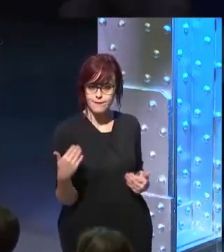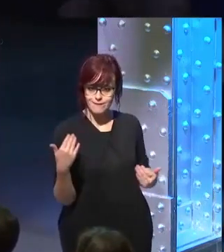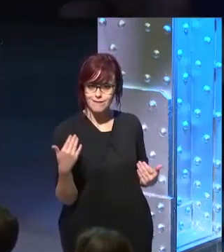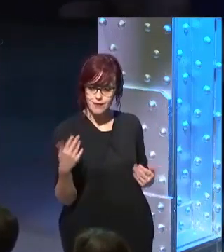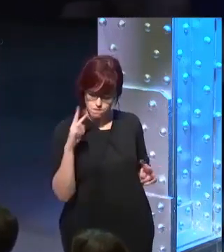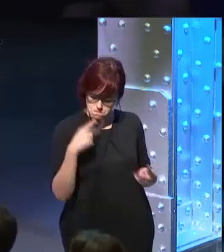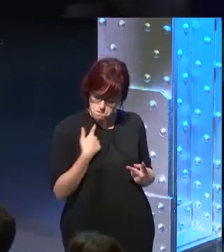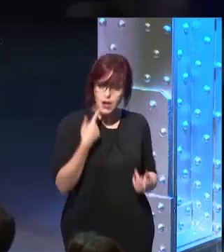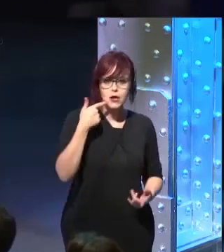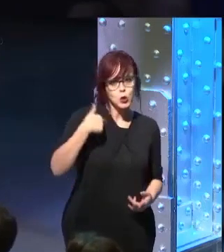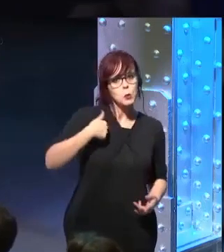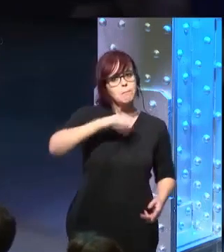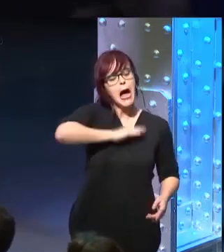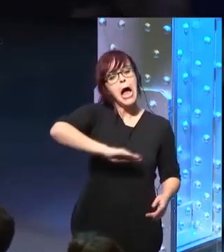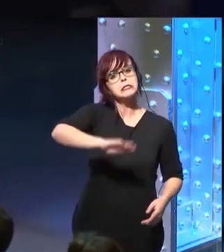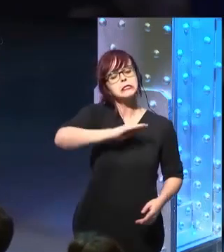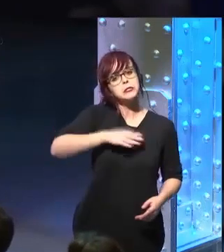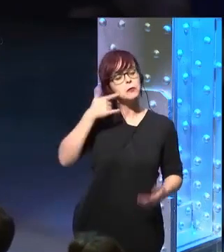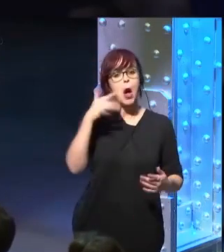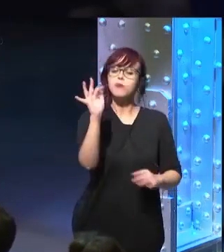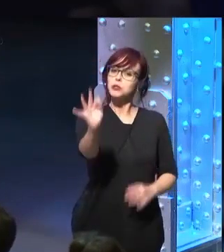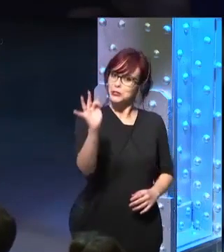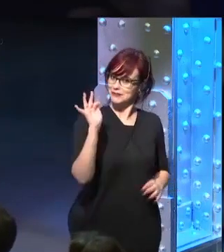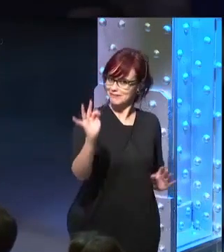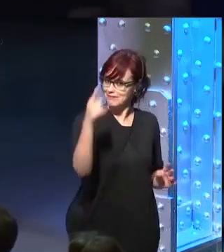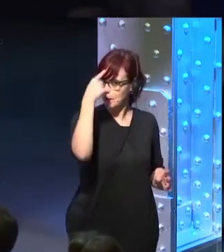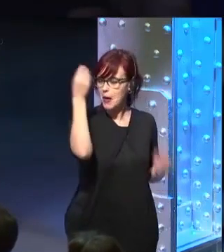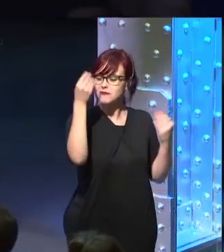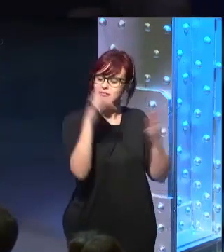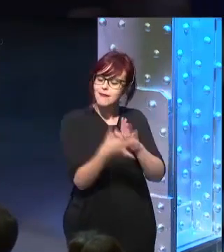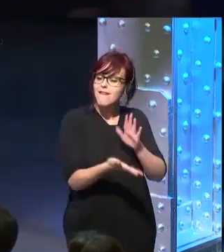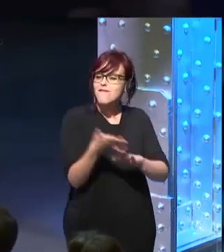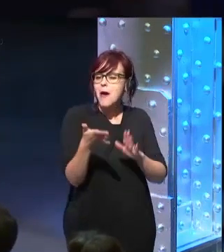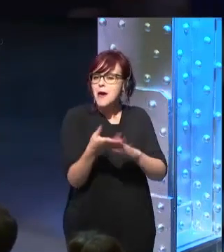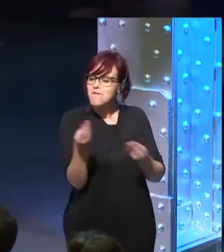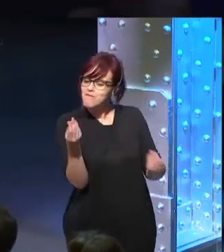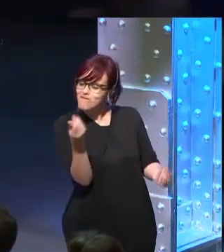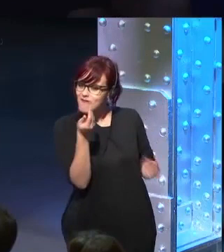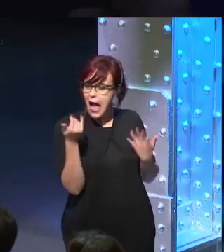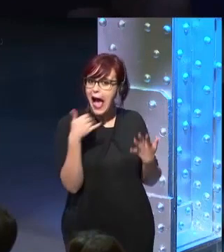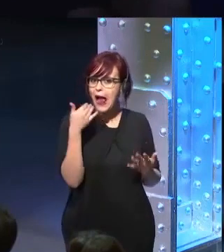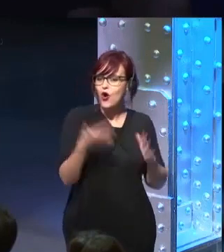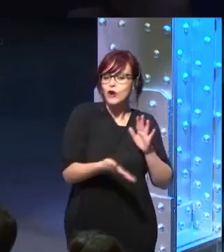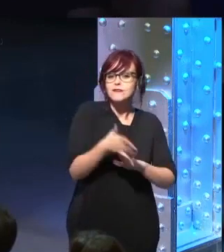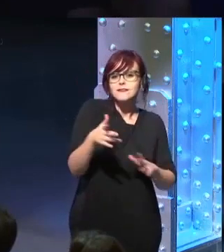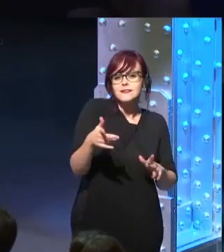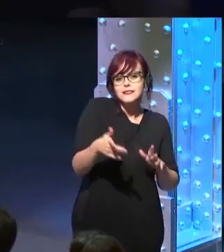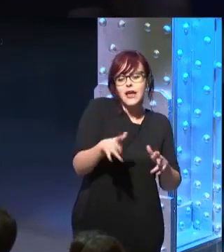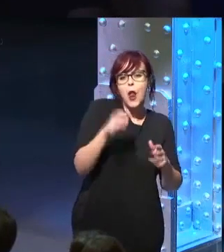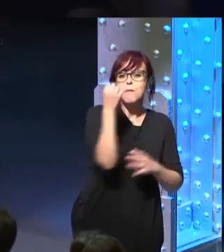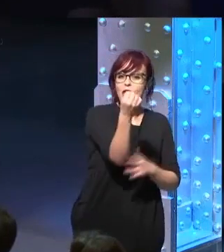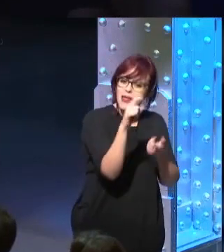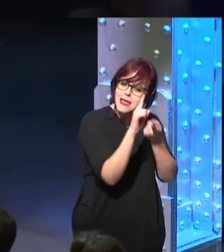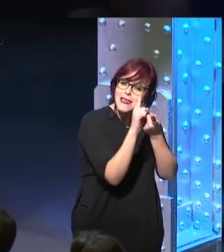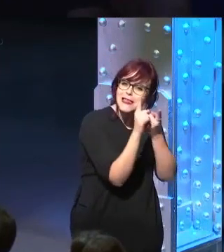Y yo, la verdad es que soy bastante optimista, y hay signos posibles de un cambio sobre qué es lo que el